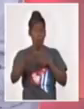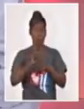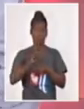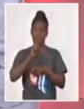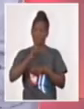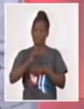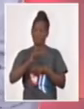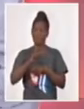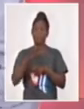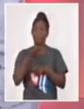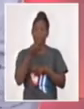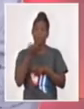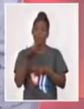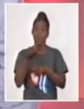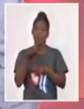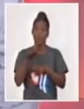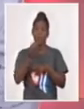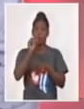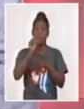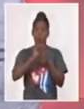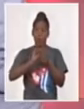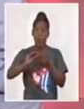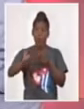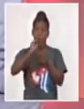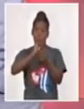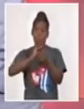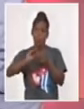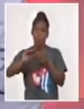general, bienes duraderos, pueden ser muebles,